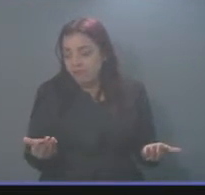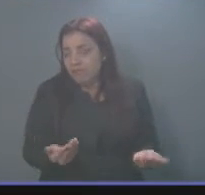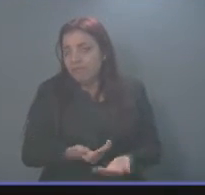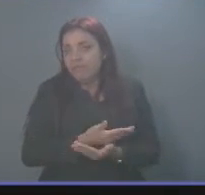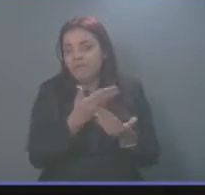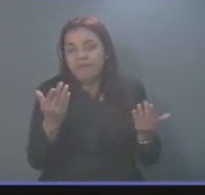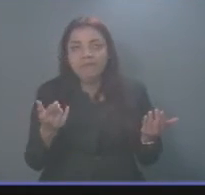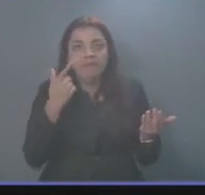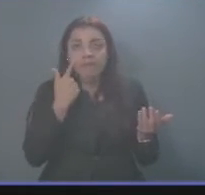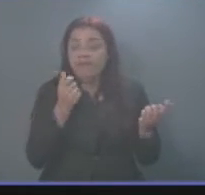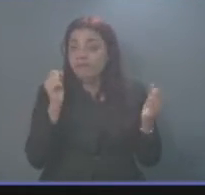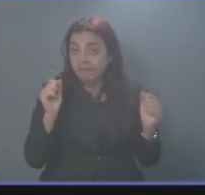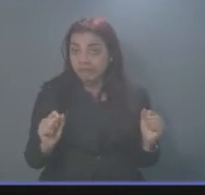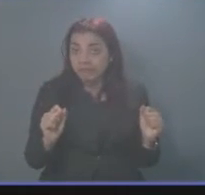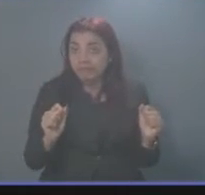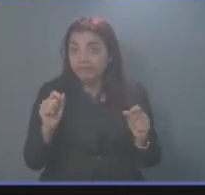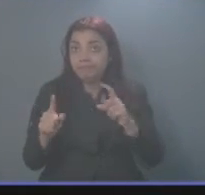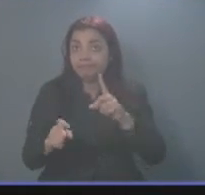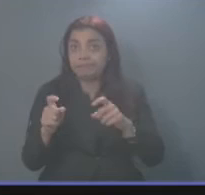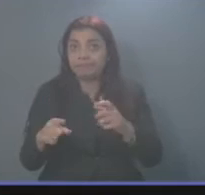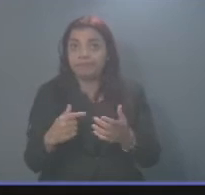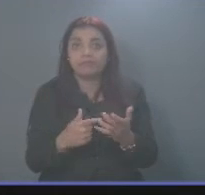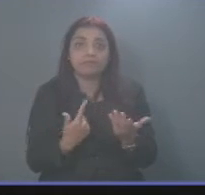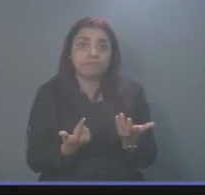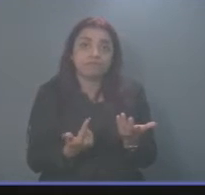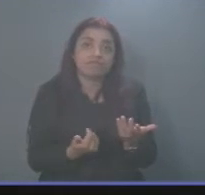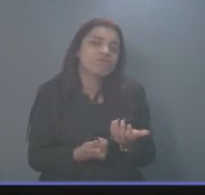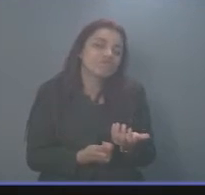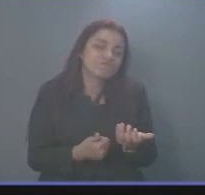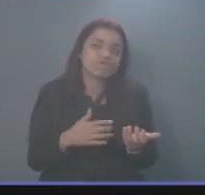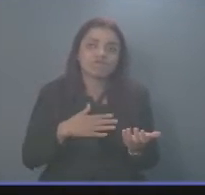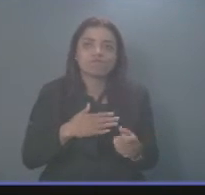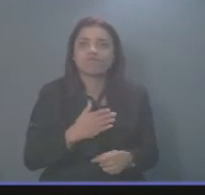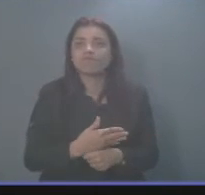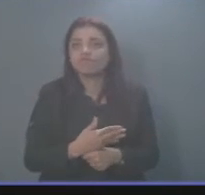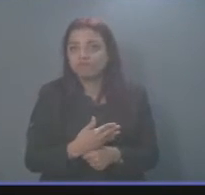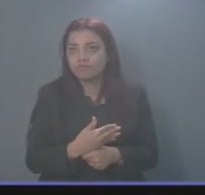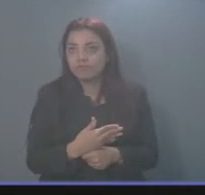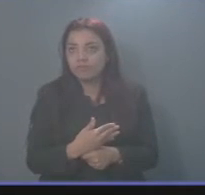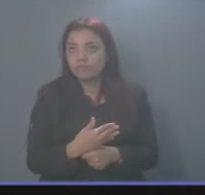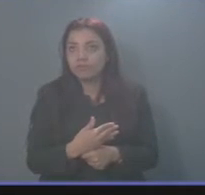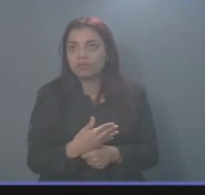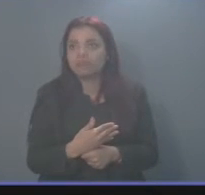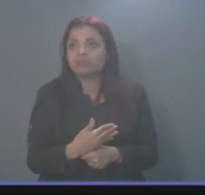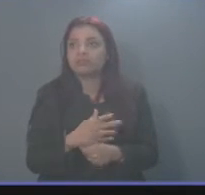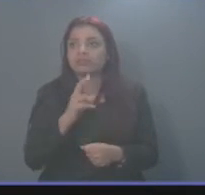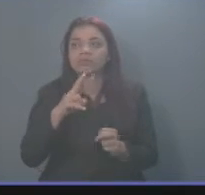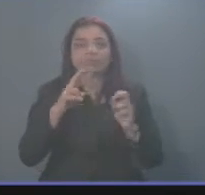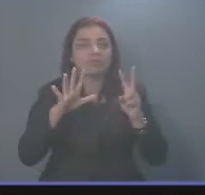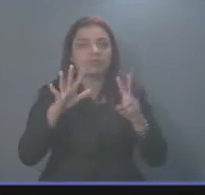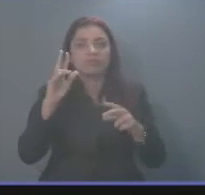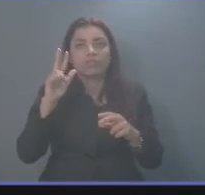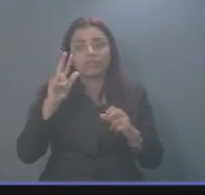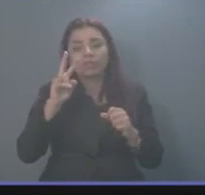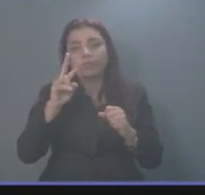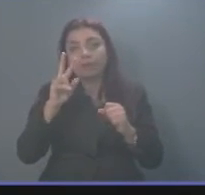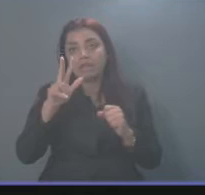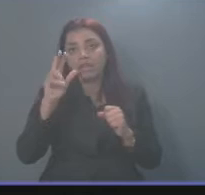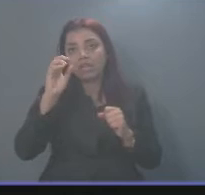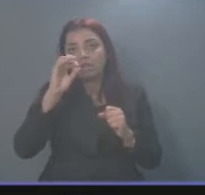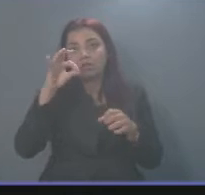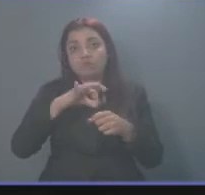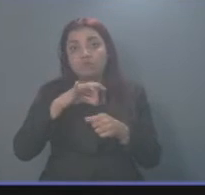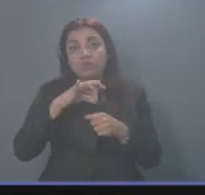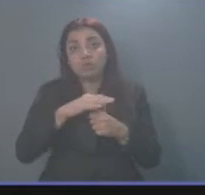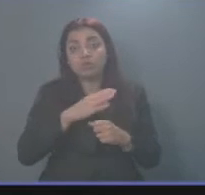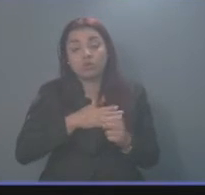las consultas como lo he mencionado. Así que, como grupo parlamentario, los 23 votos de nuestros diputados y